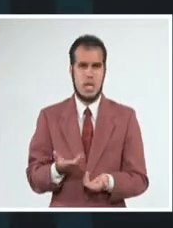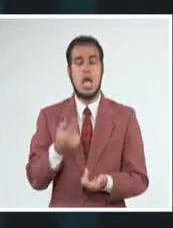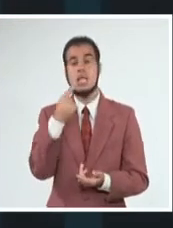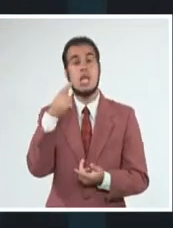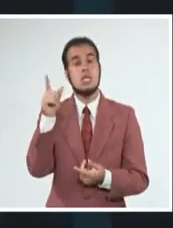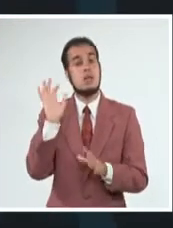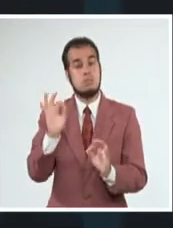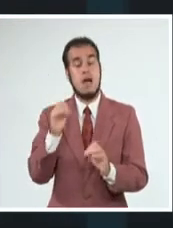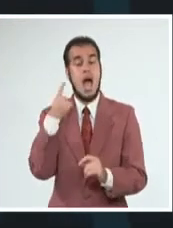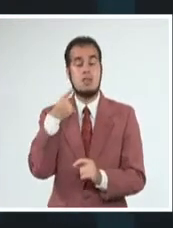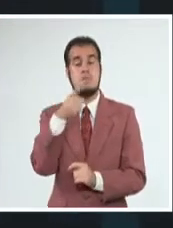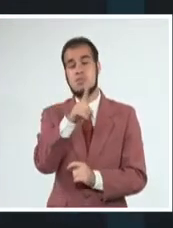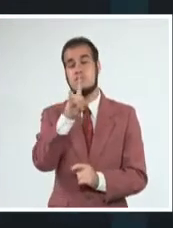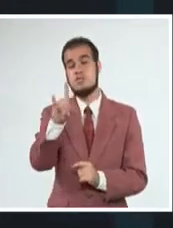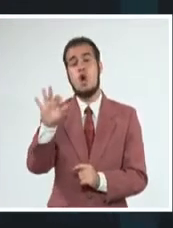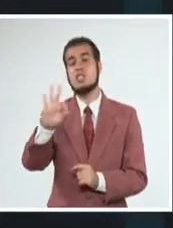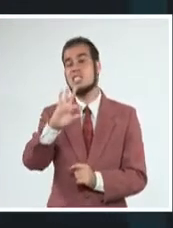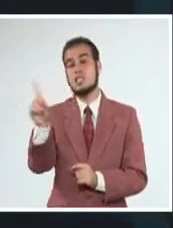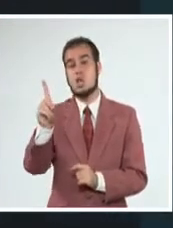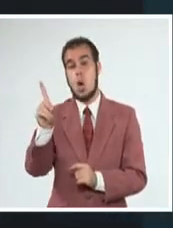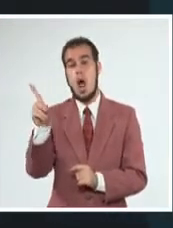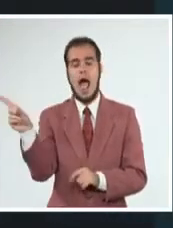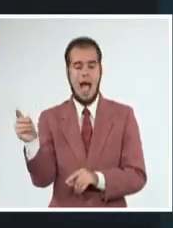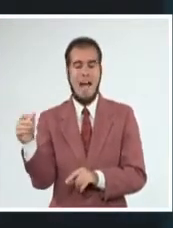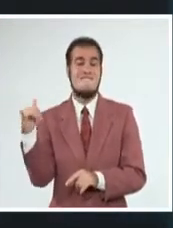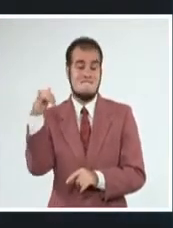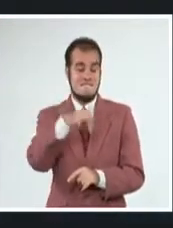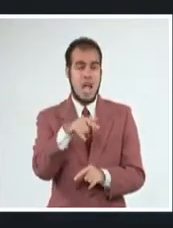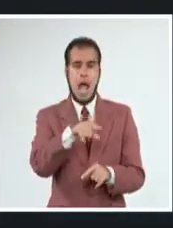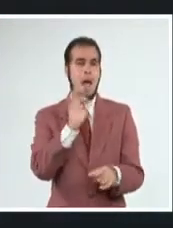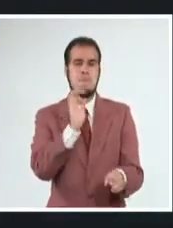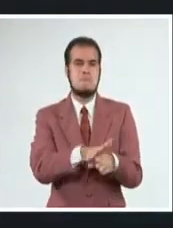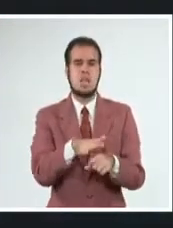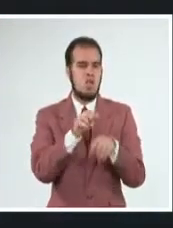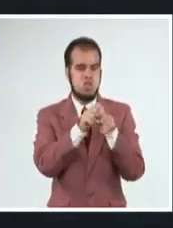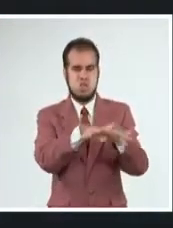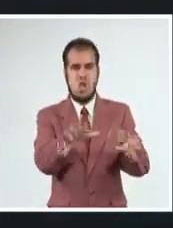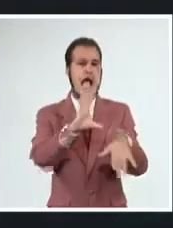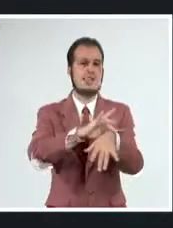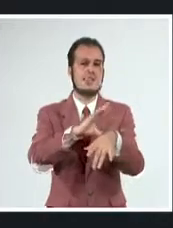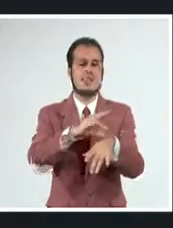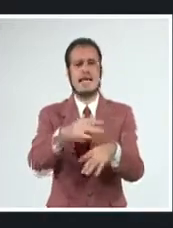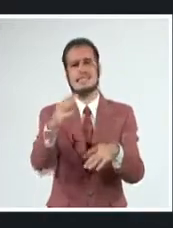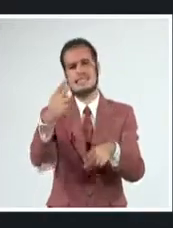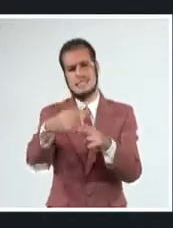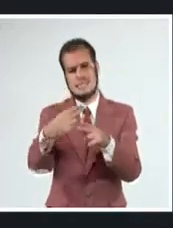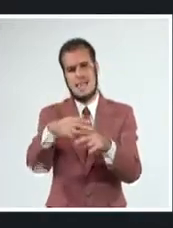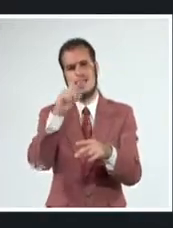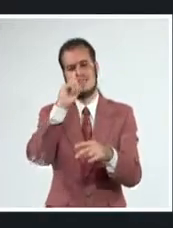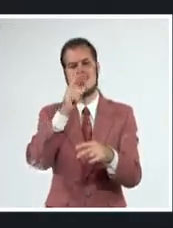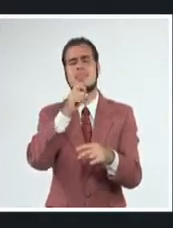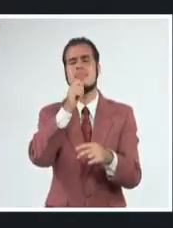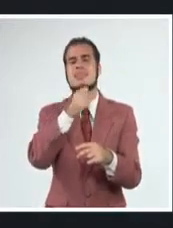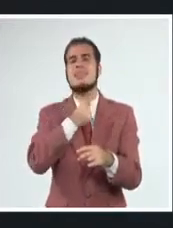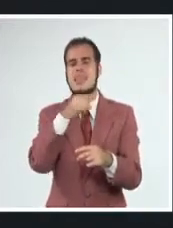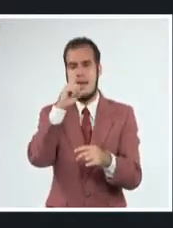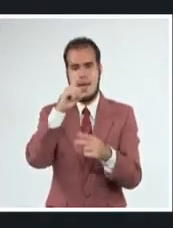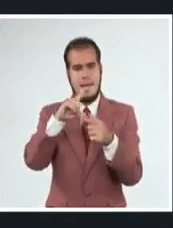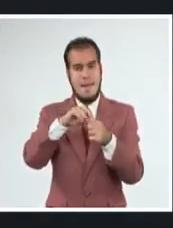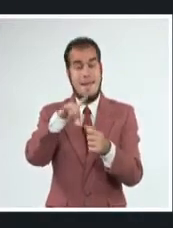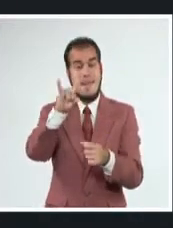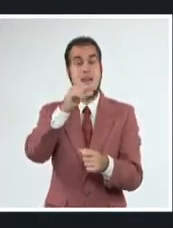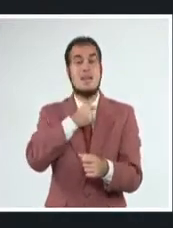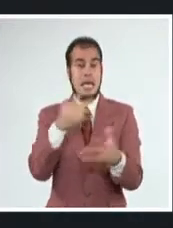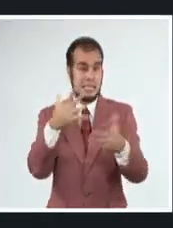en 1981 y es responsable del asesinato de Félix García Rodríguez, agregado de la misión diplomática